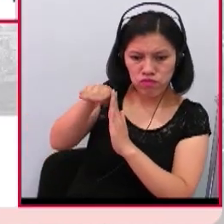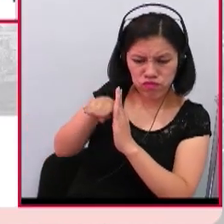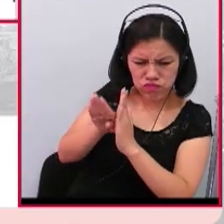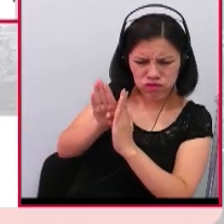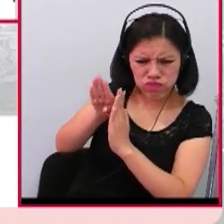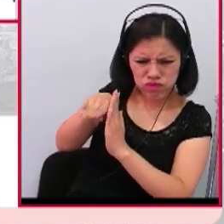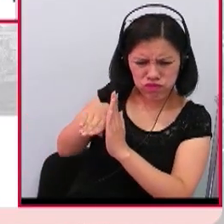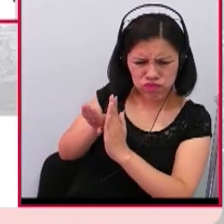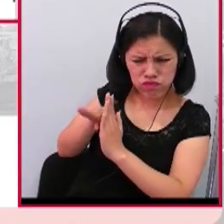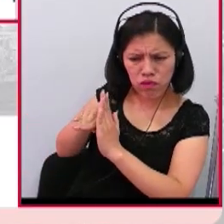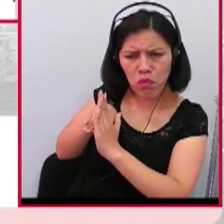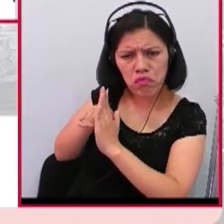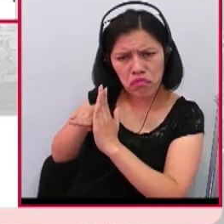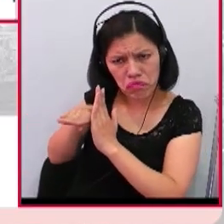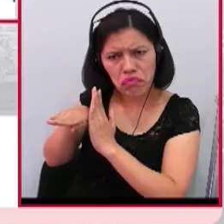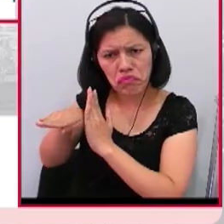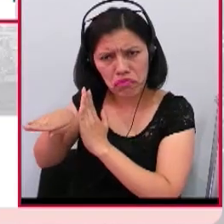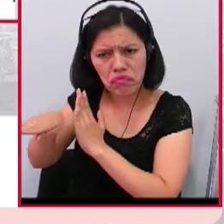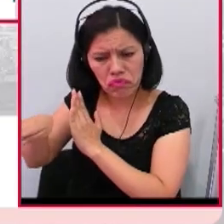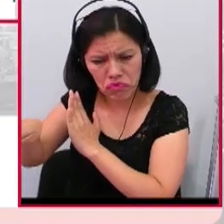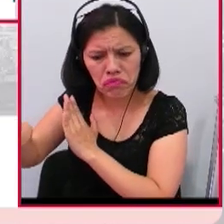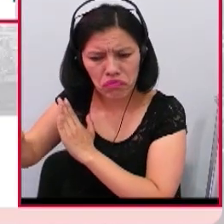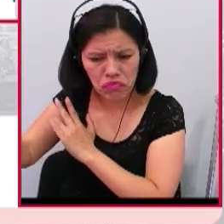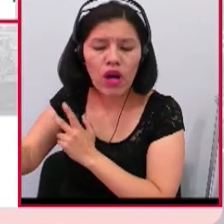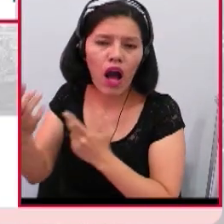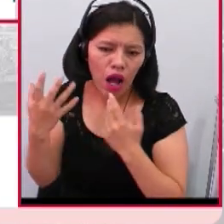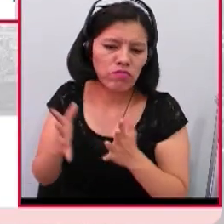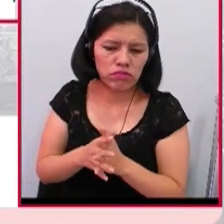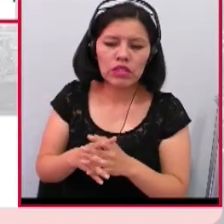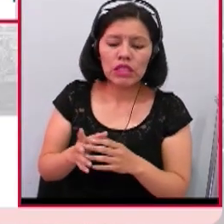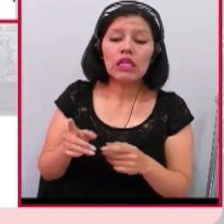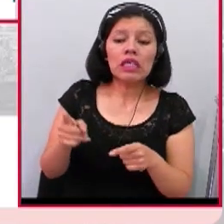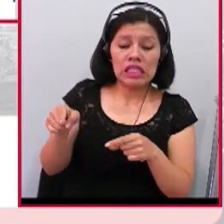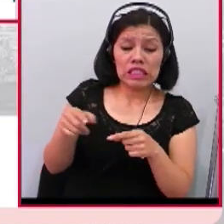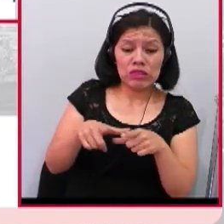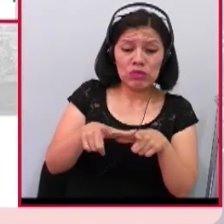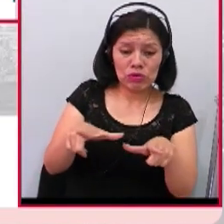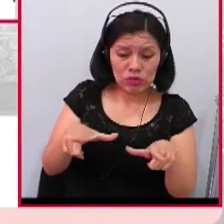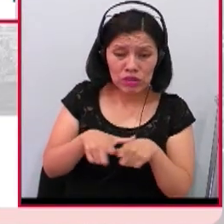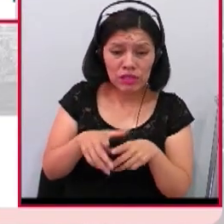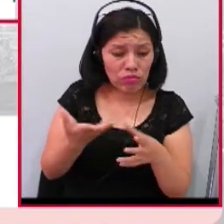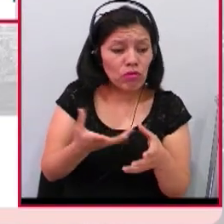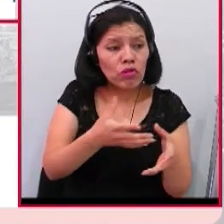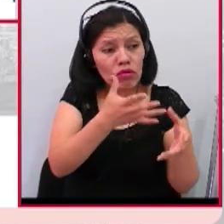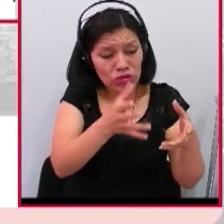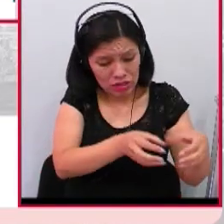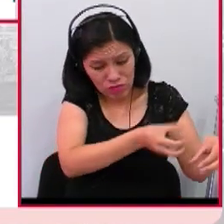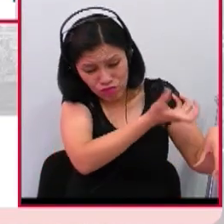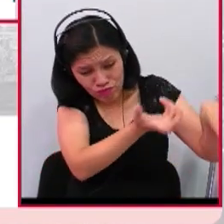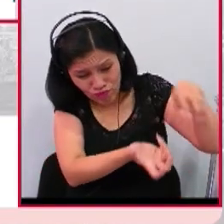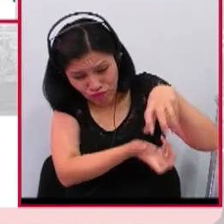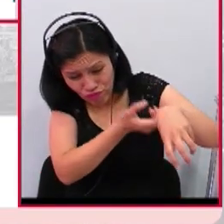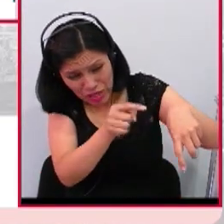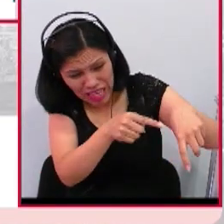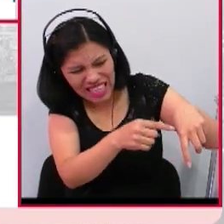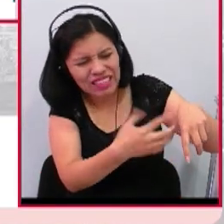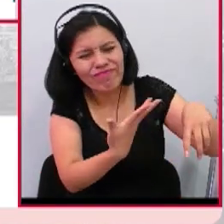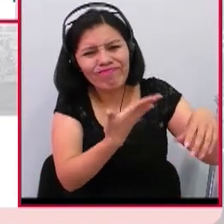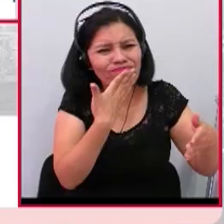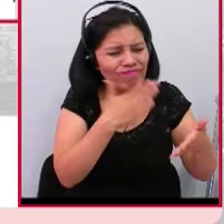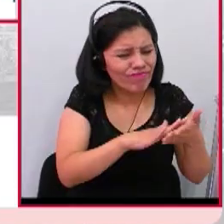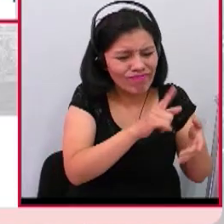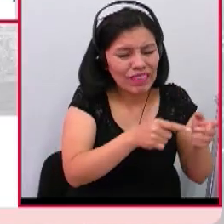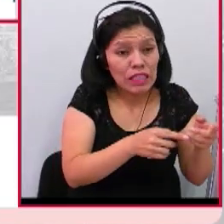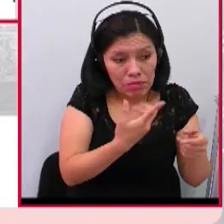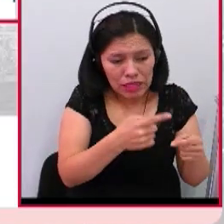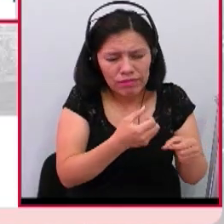eso. Cuidar los puntos vulnerables, sobre todo la boca por donde se carga, que también son zonas muy dañadas. Y vámonos a